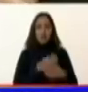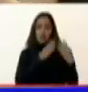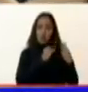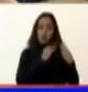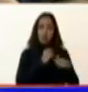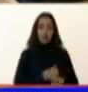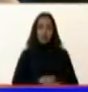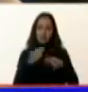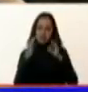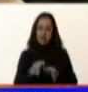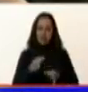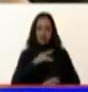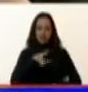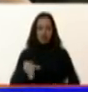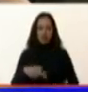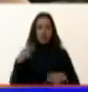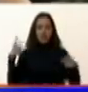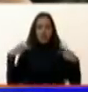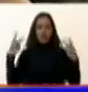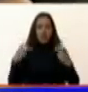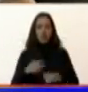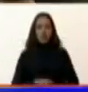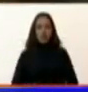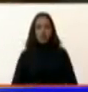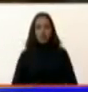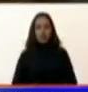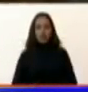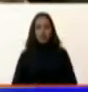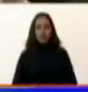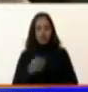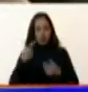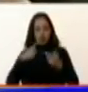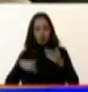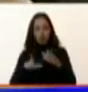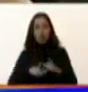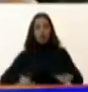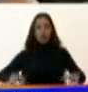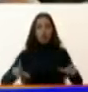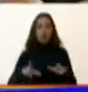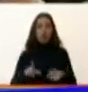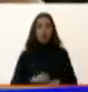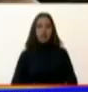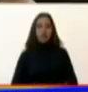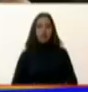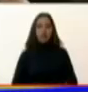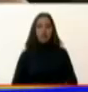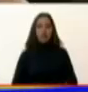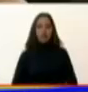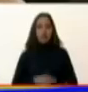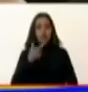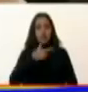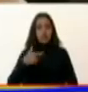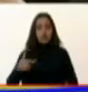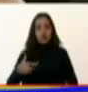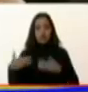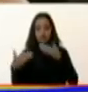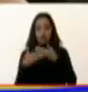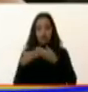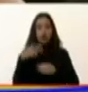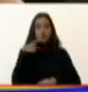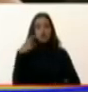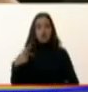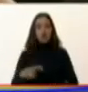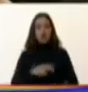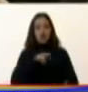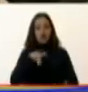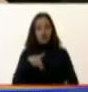en la victoria, mientras que en otros lugares adversarios políticos de